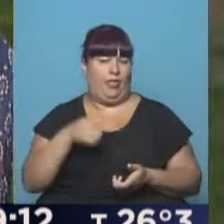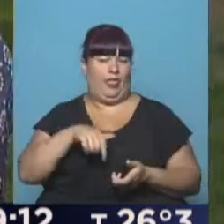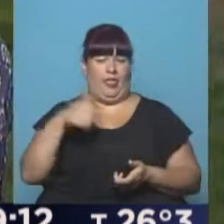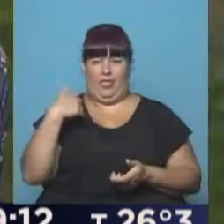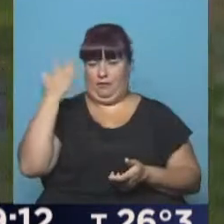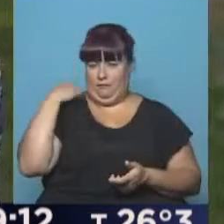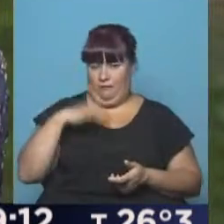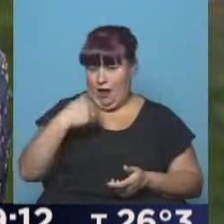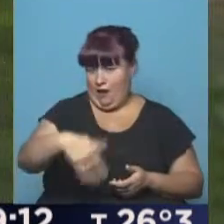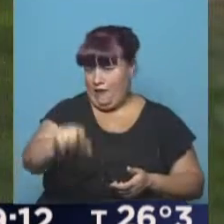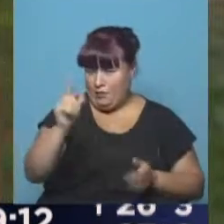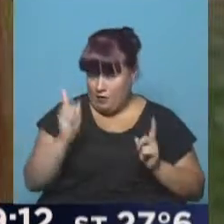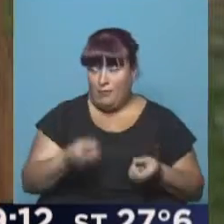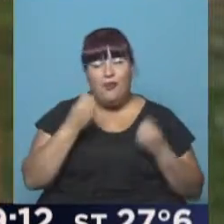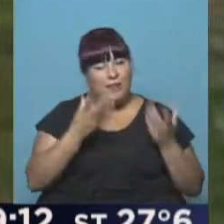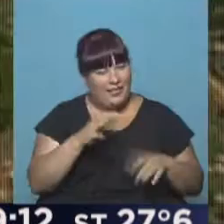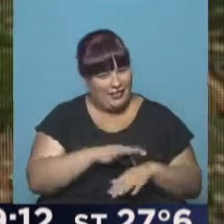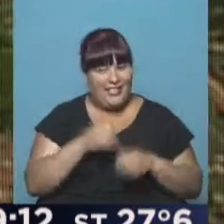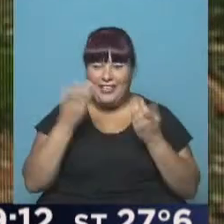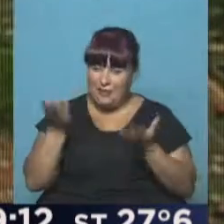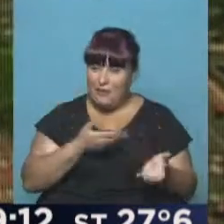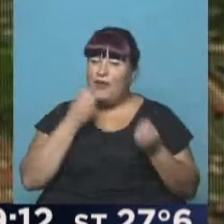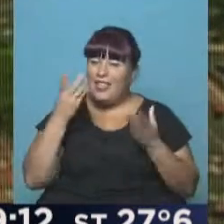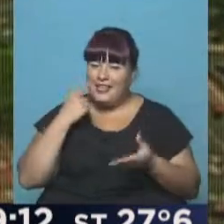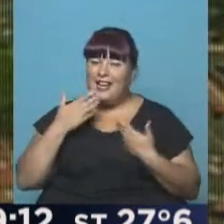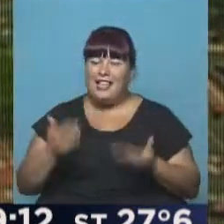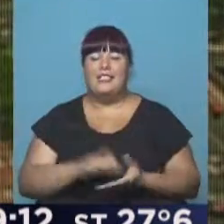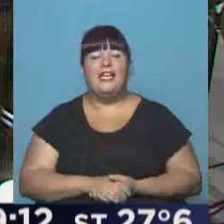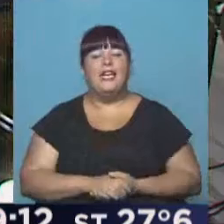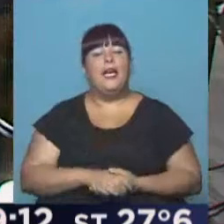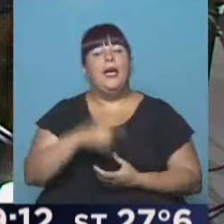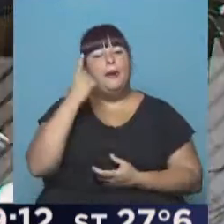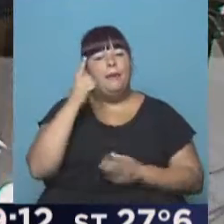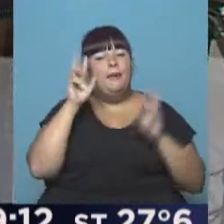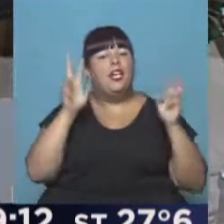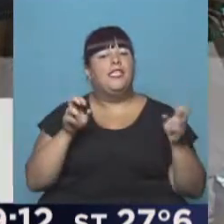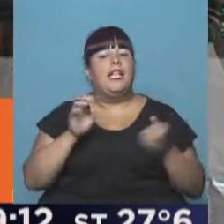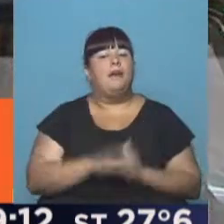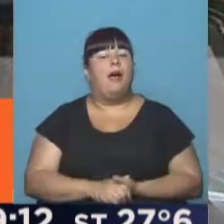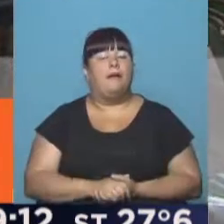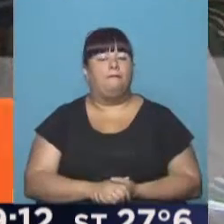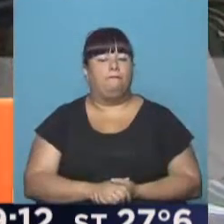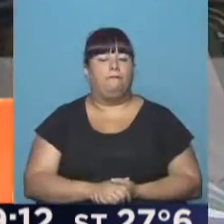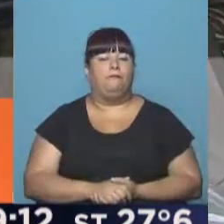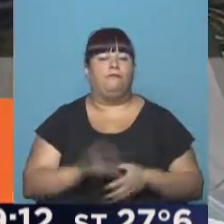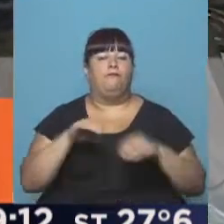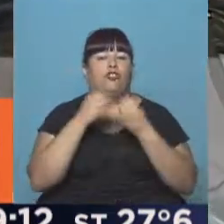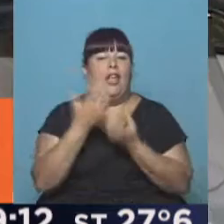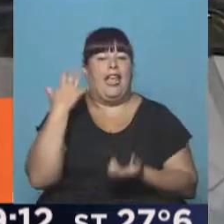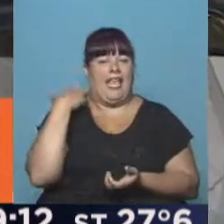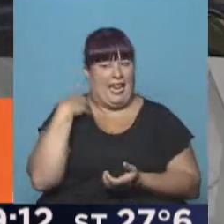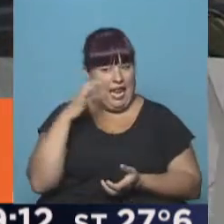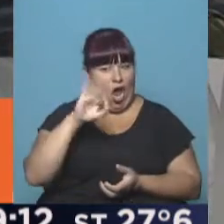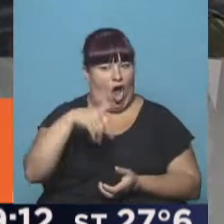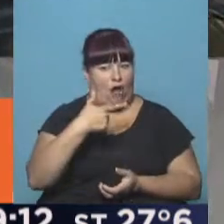los próximos años, dentro de poquito nada más. ¿Cómo le va, doctora? ¿Qué tal? Bienvenida. Buen día, ¿cómo están? Gracias. A ver, vayamos primero a los números generales que da la